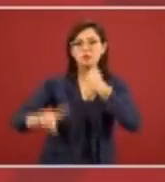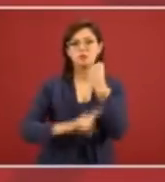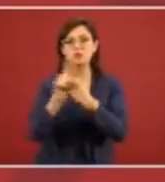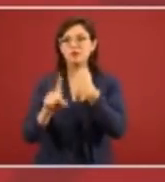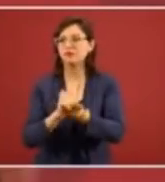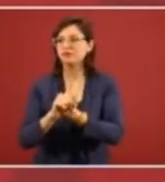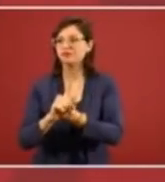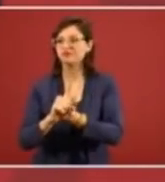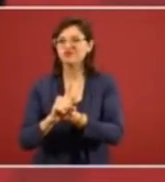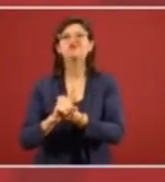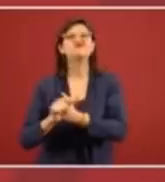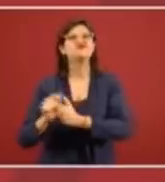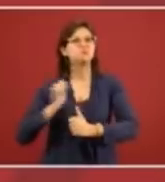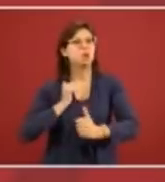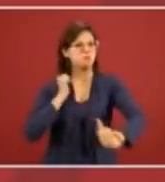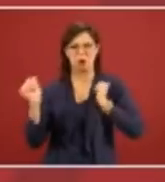porque se aprovecharon